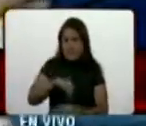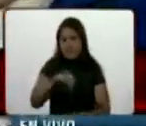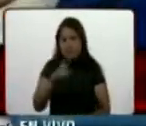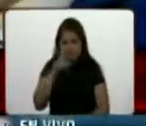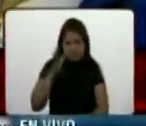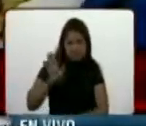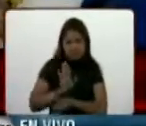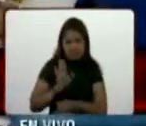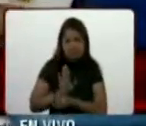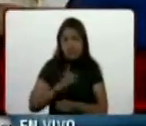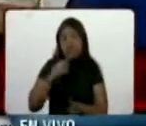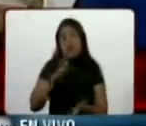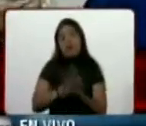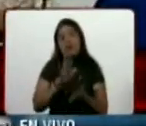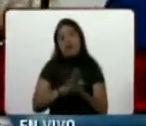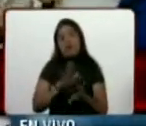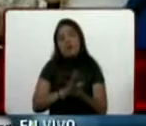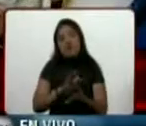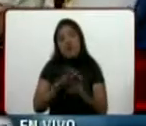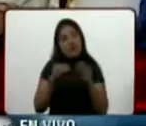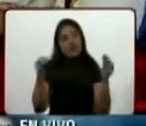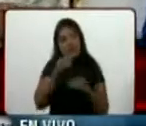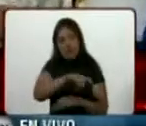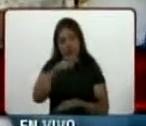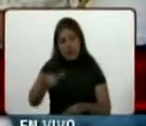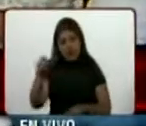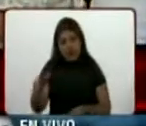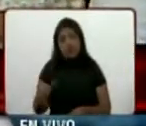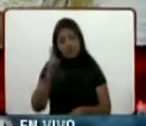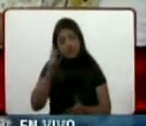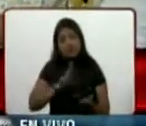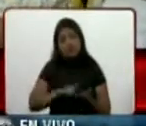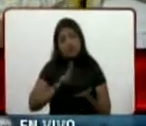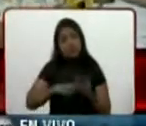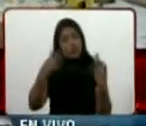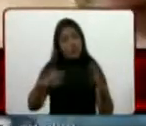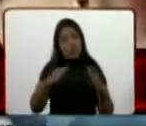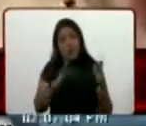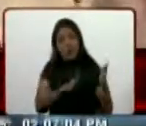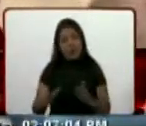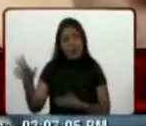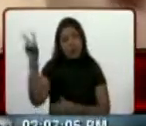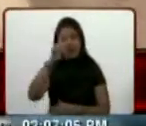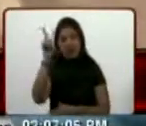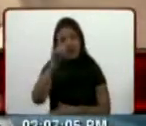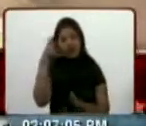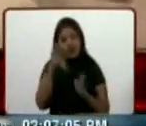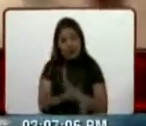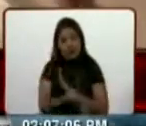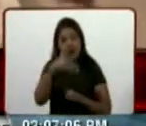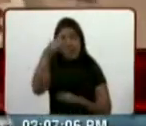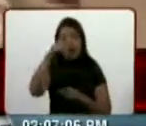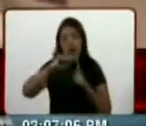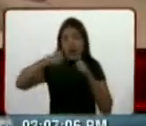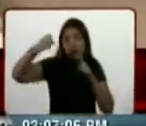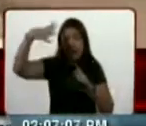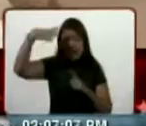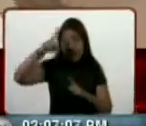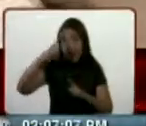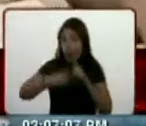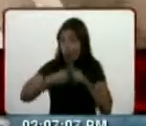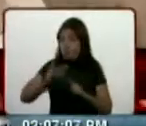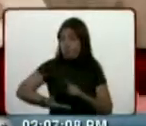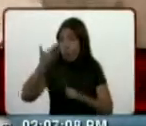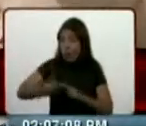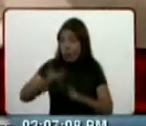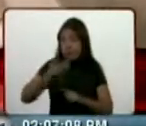sobre todo la tranquilidad de los electores y garantizar la normalidad del país en materia eléctrica, que es uno de los puntos más importantes.